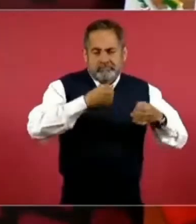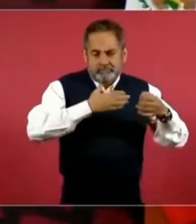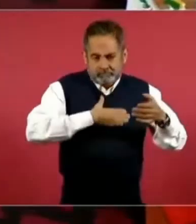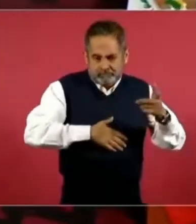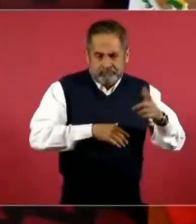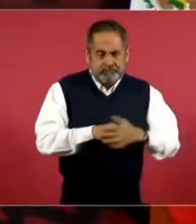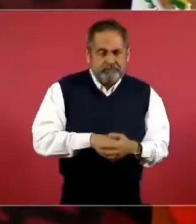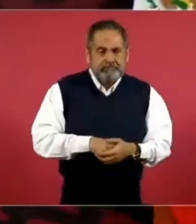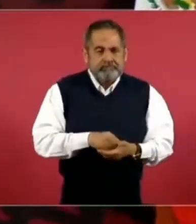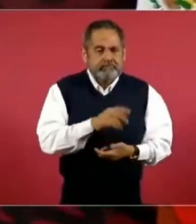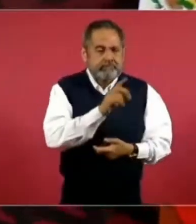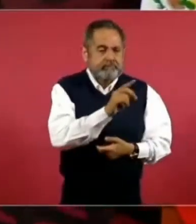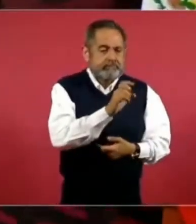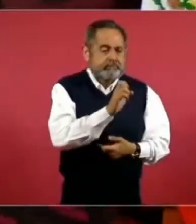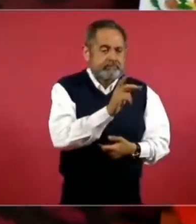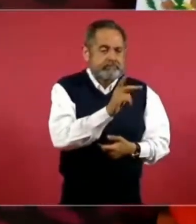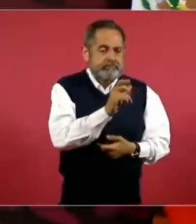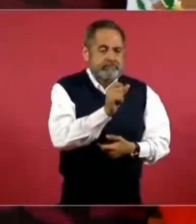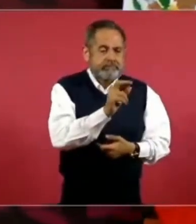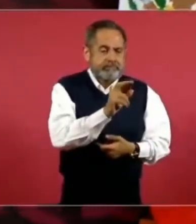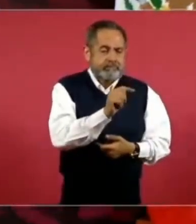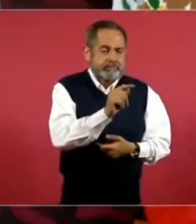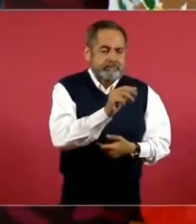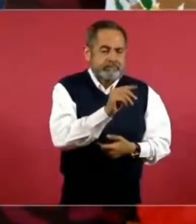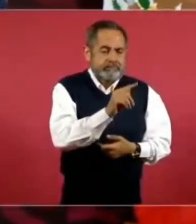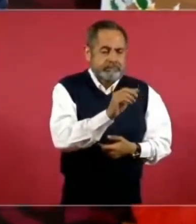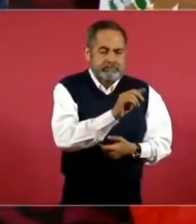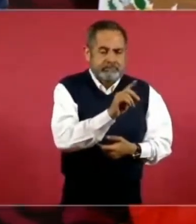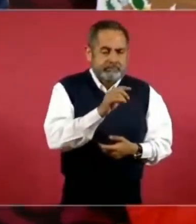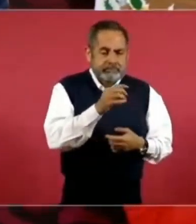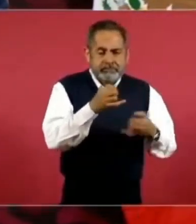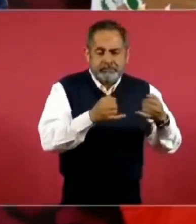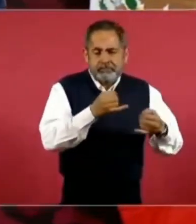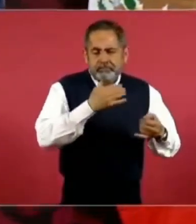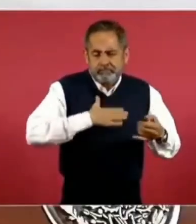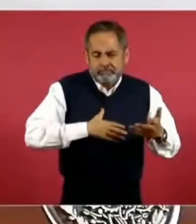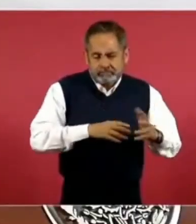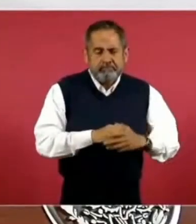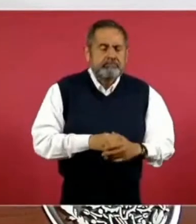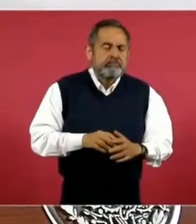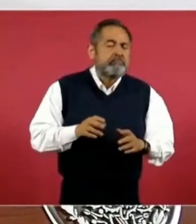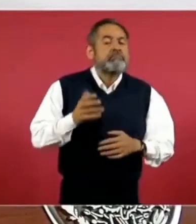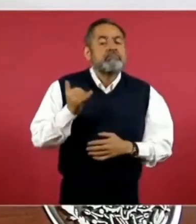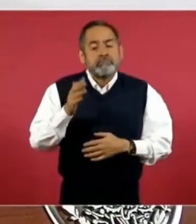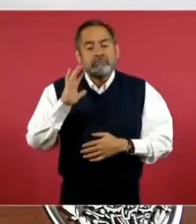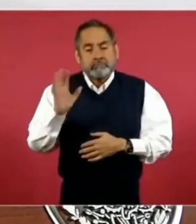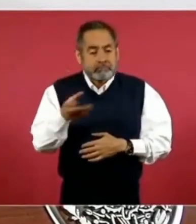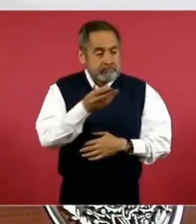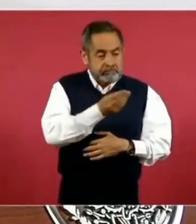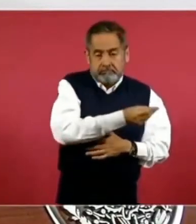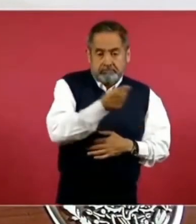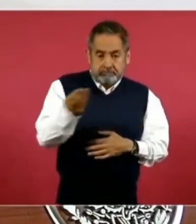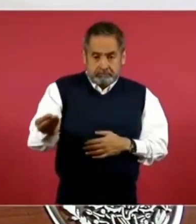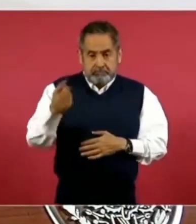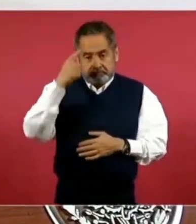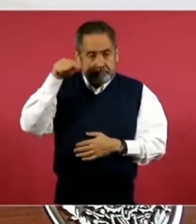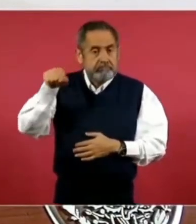ya se atrajo el caso, ya